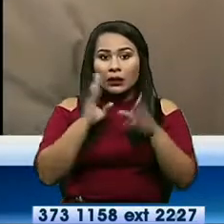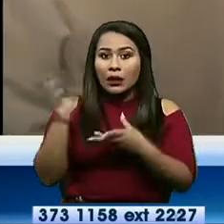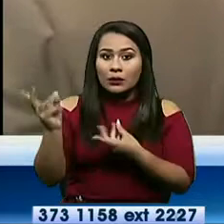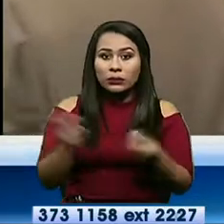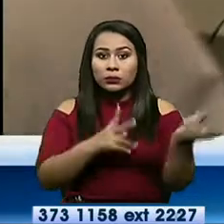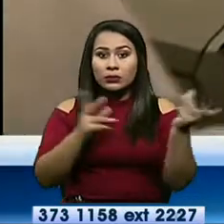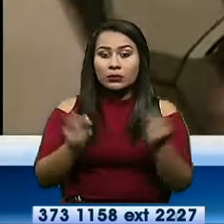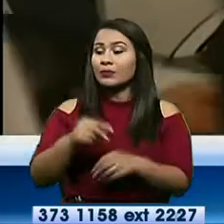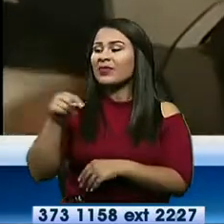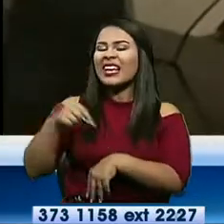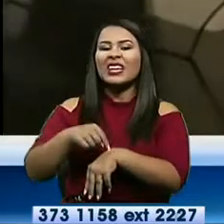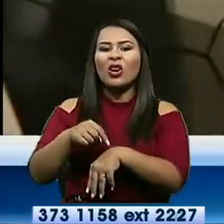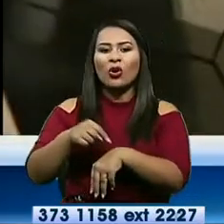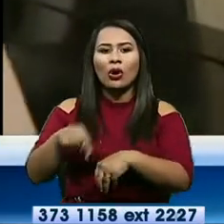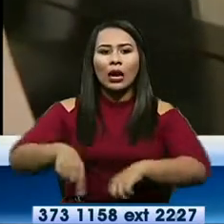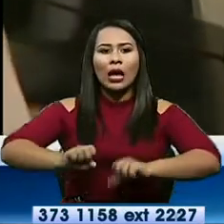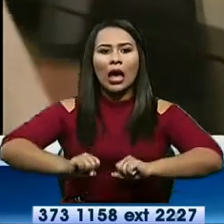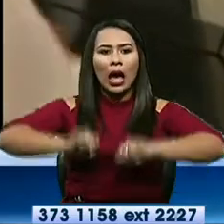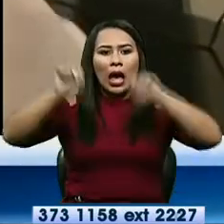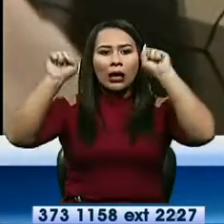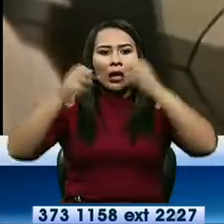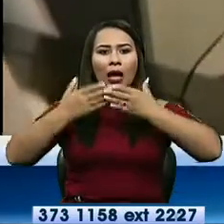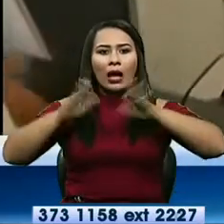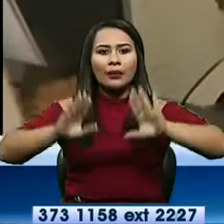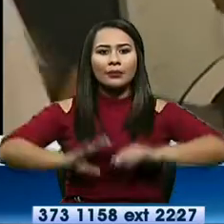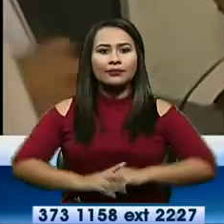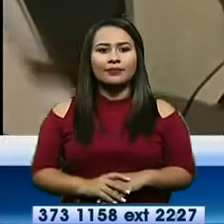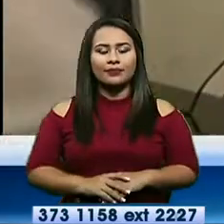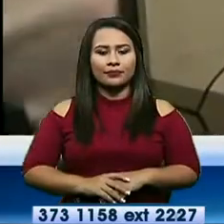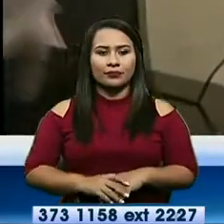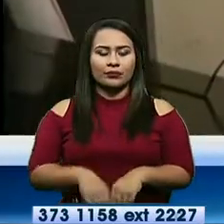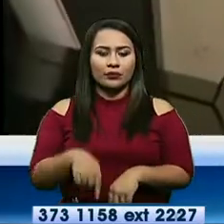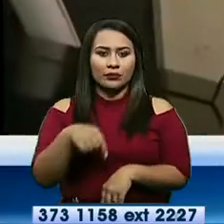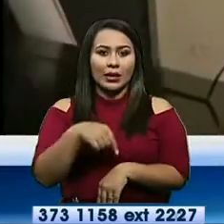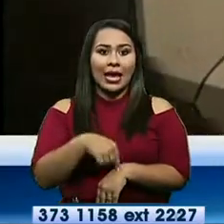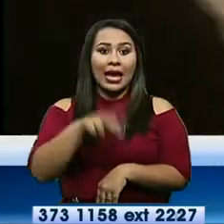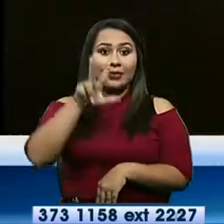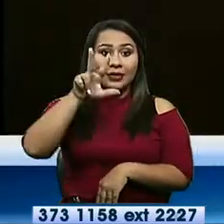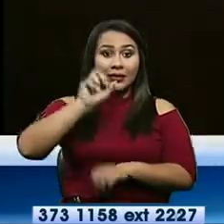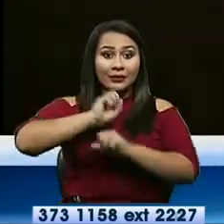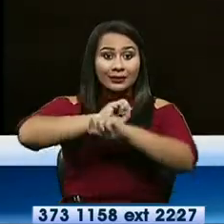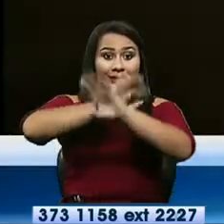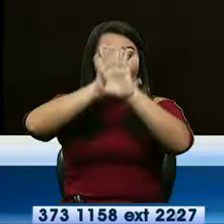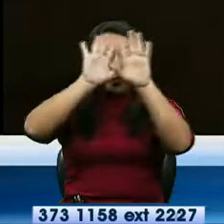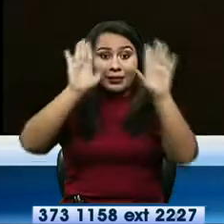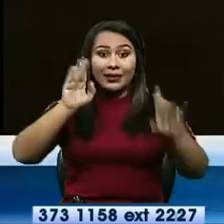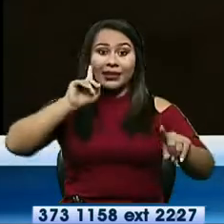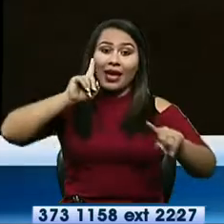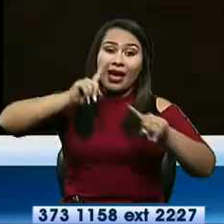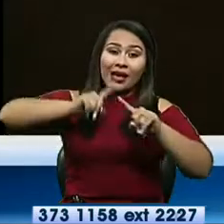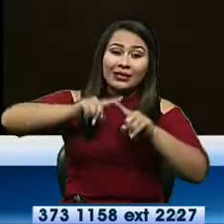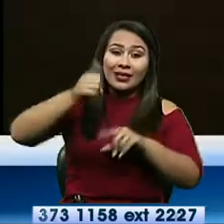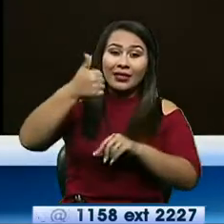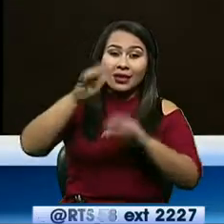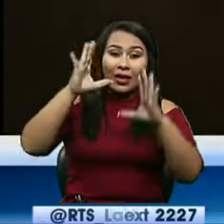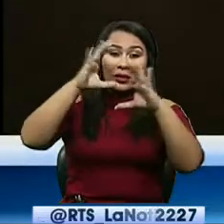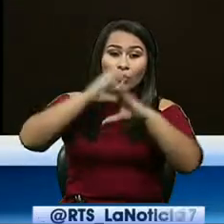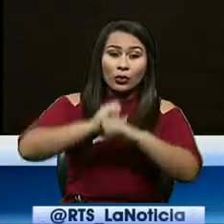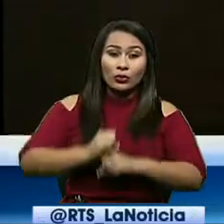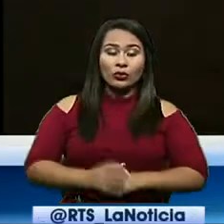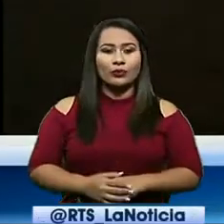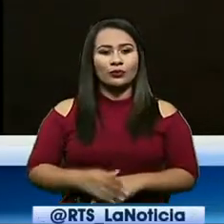cooperativas, ¿de qué hora a qué hora, más o menos, como pertenece a usted? Aquí se atiende de 3 de la mañana a 10 de la noche. Cuando hay demasiada gente,